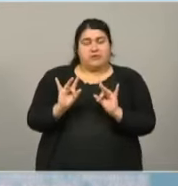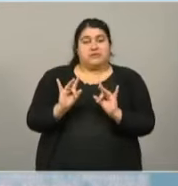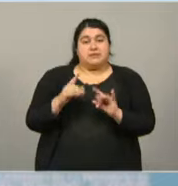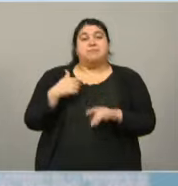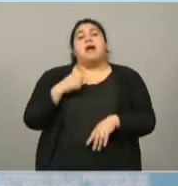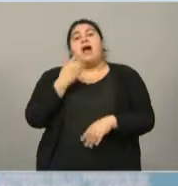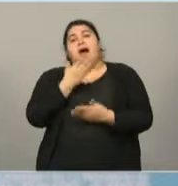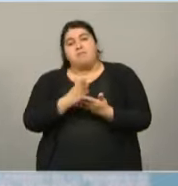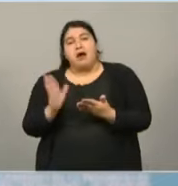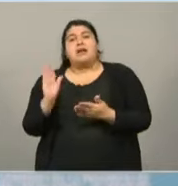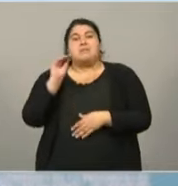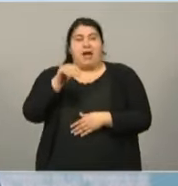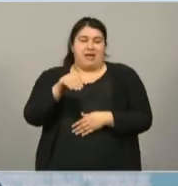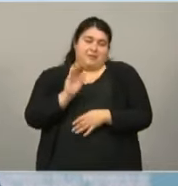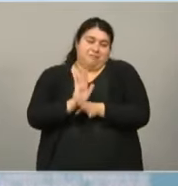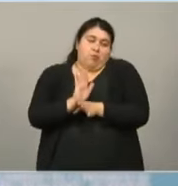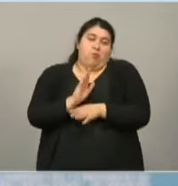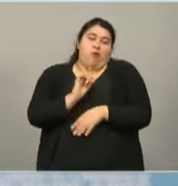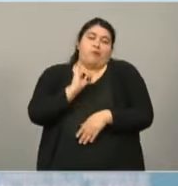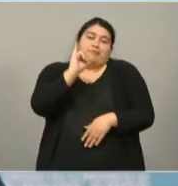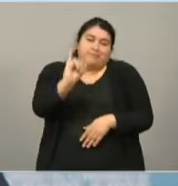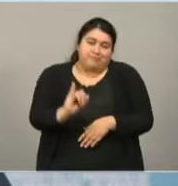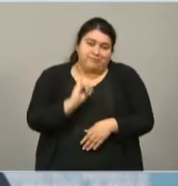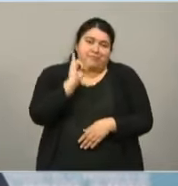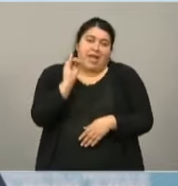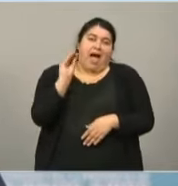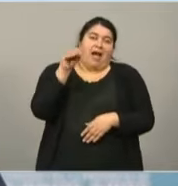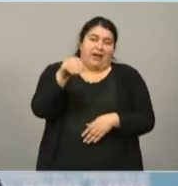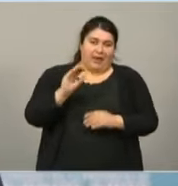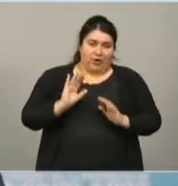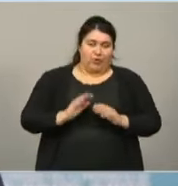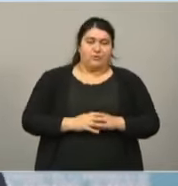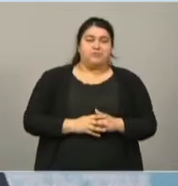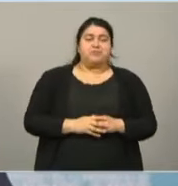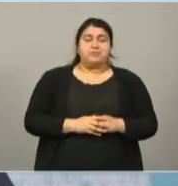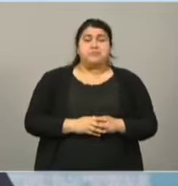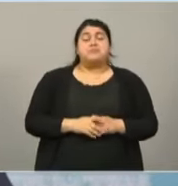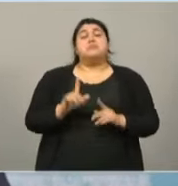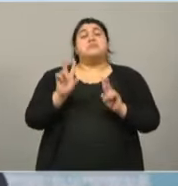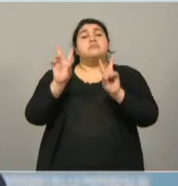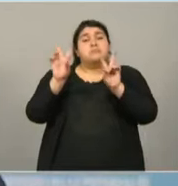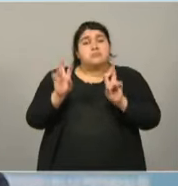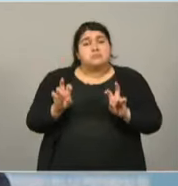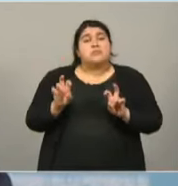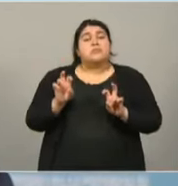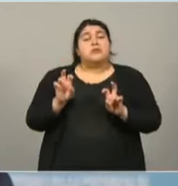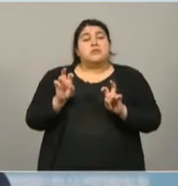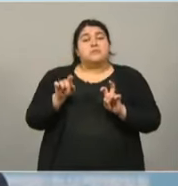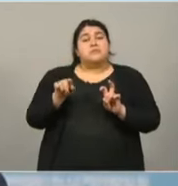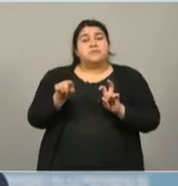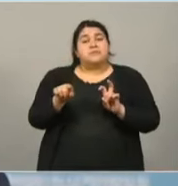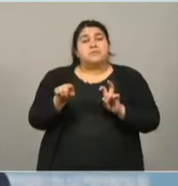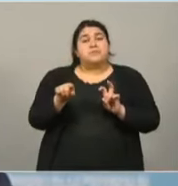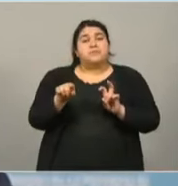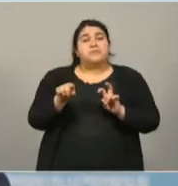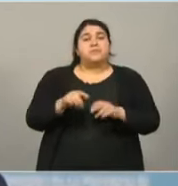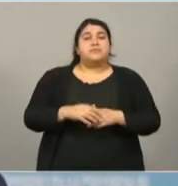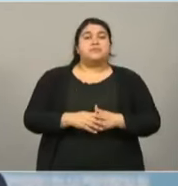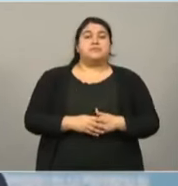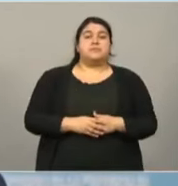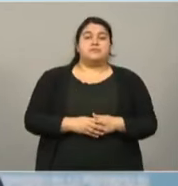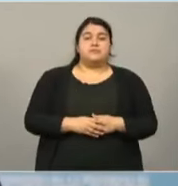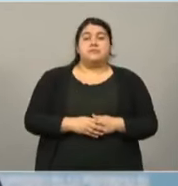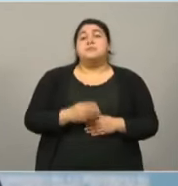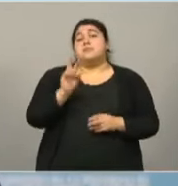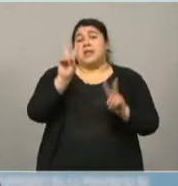agrego un comentario un comentario más respecto a la cuestión de la